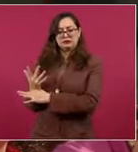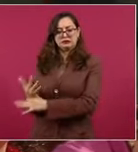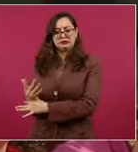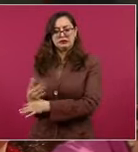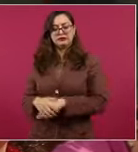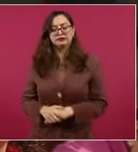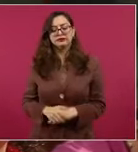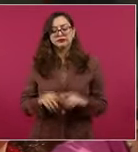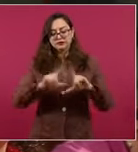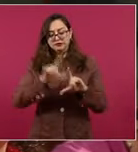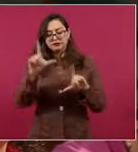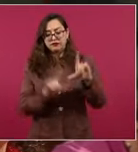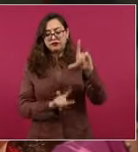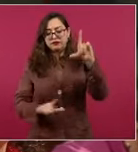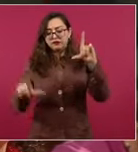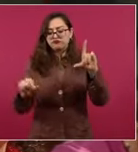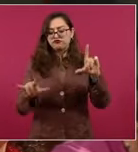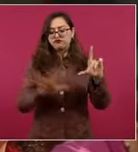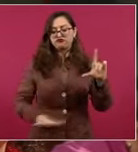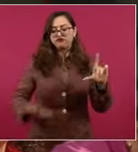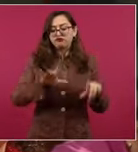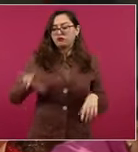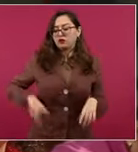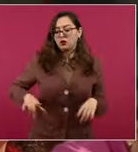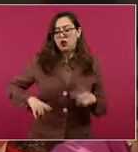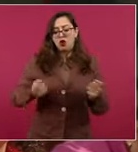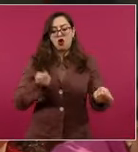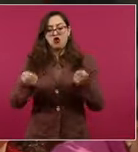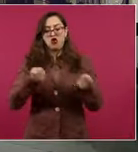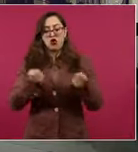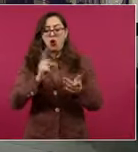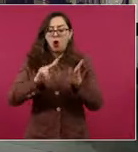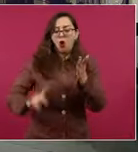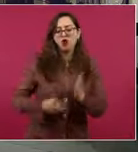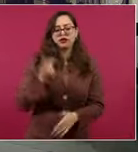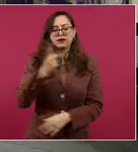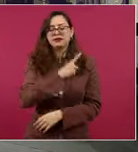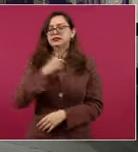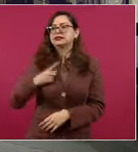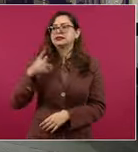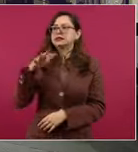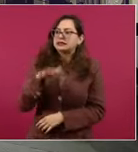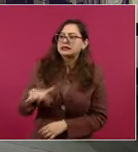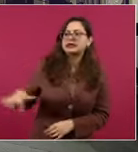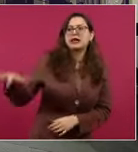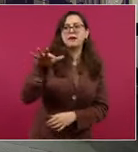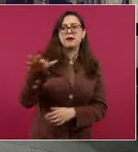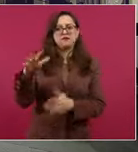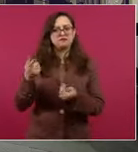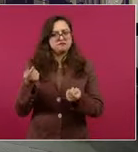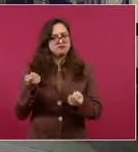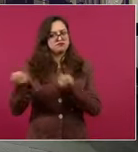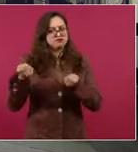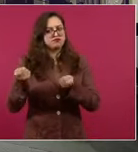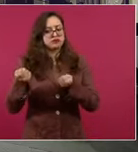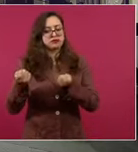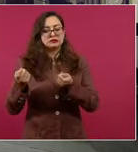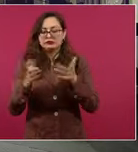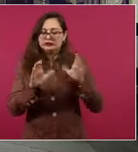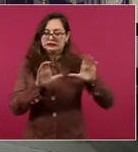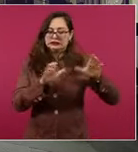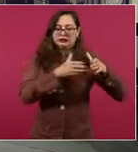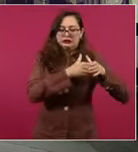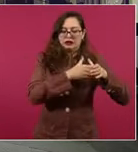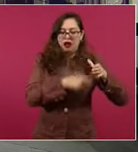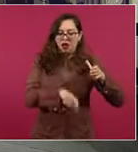teníamos que recuperar la sociedad, porque estaba pues en manos de la oligarquía, y él decía que la única forma